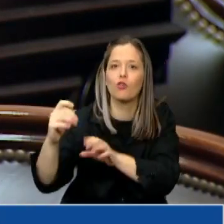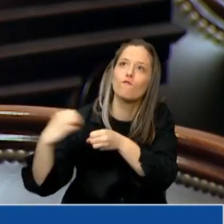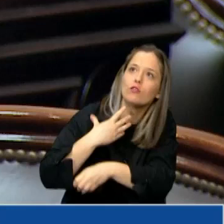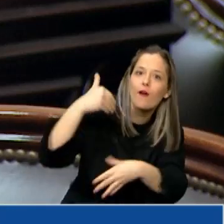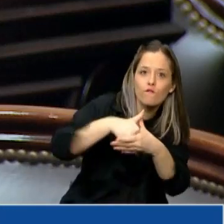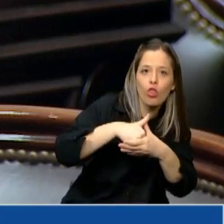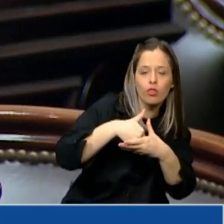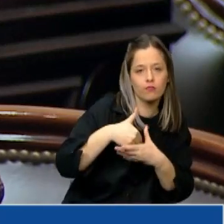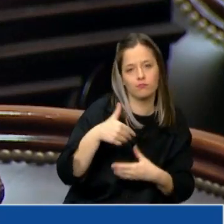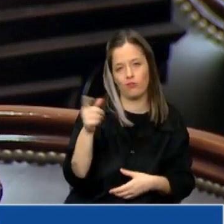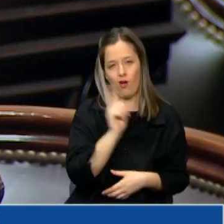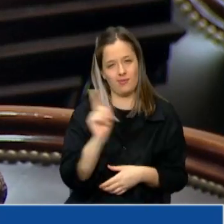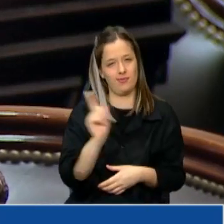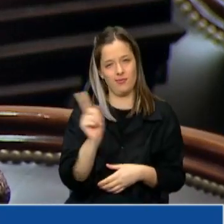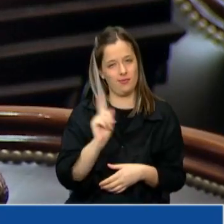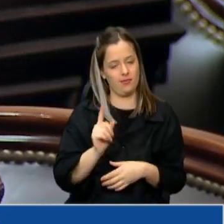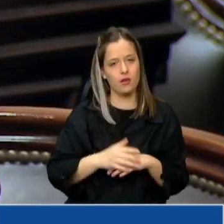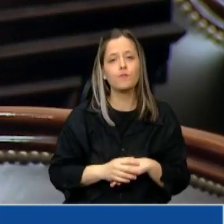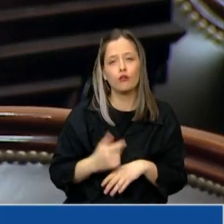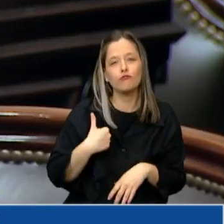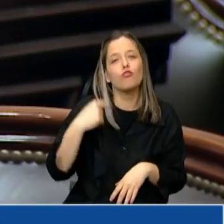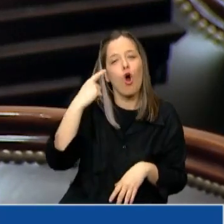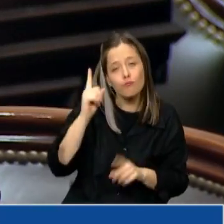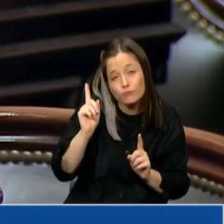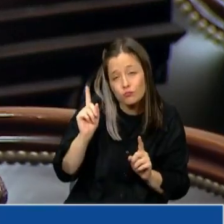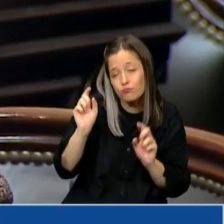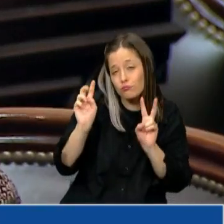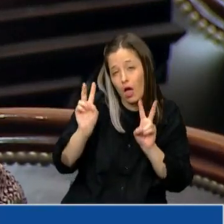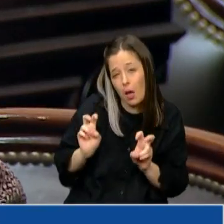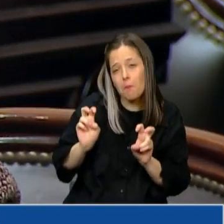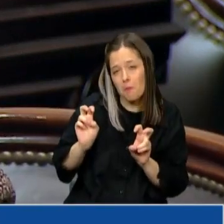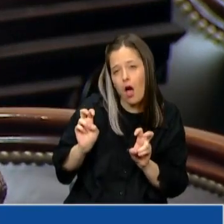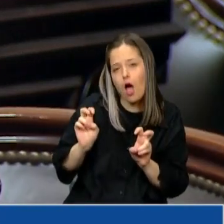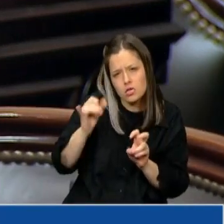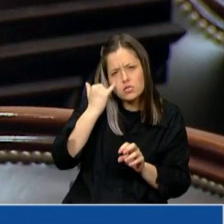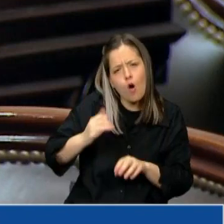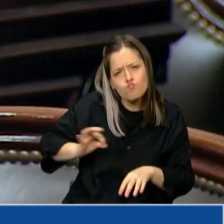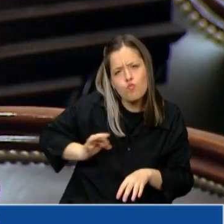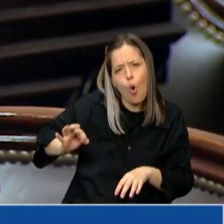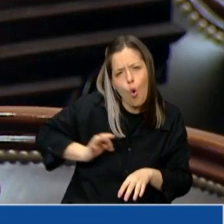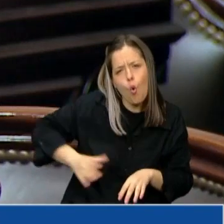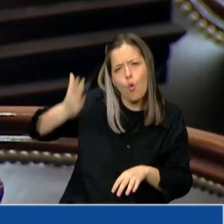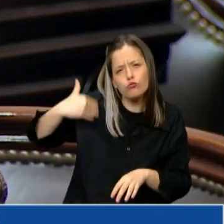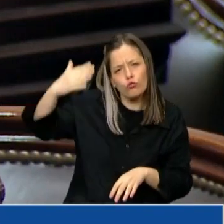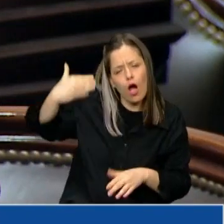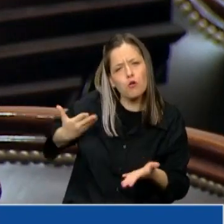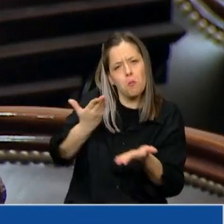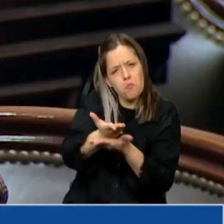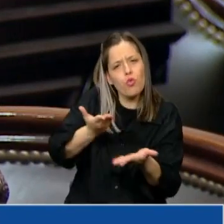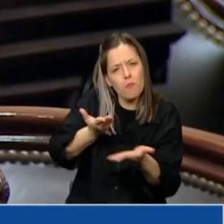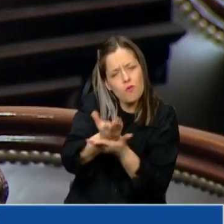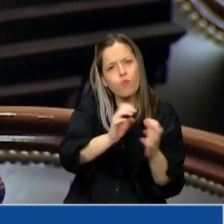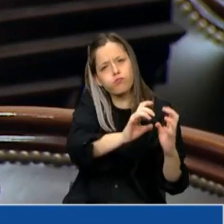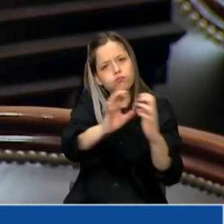que este tema, que lo venimos pidiendo desde hace muchísimos años,